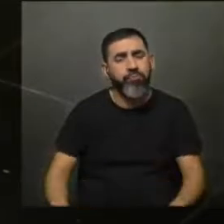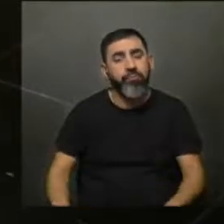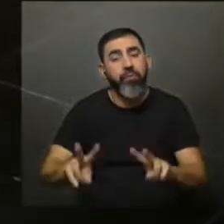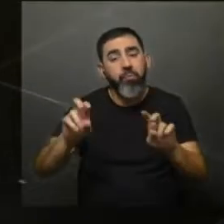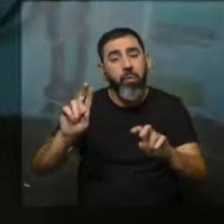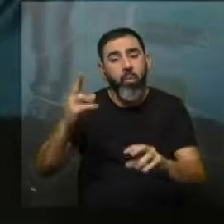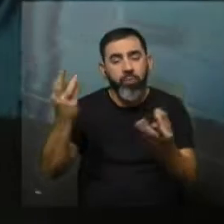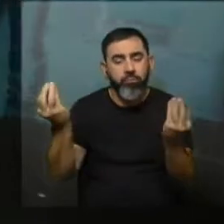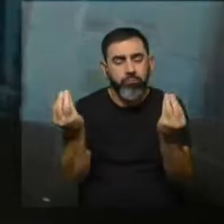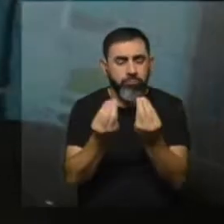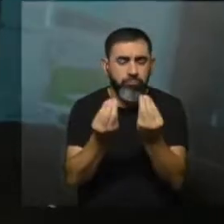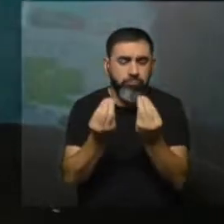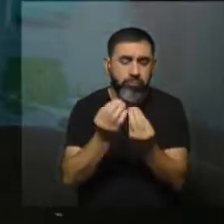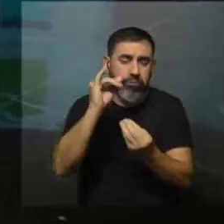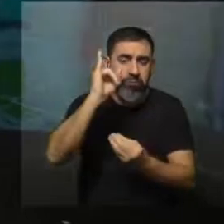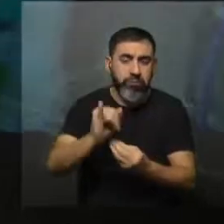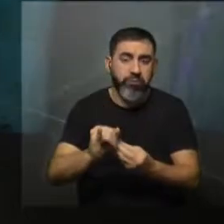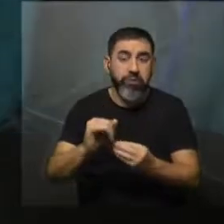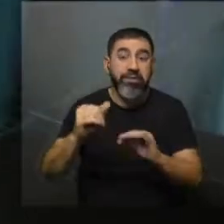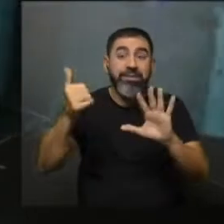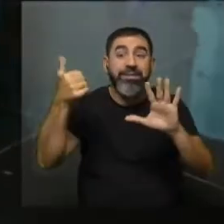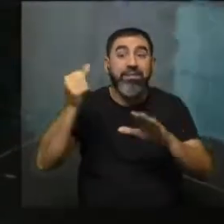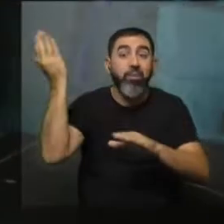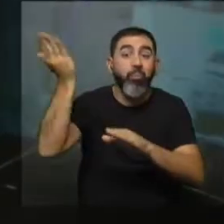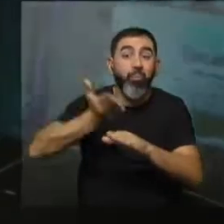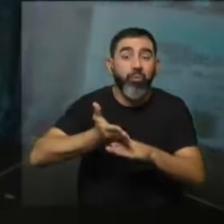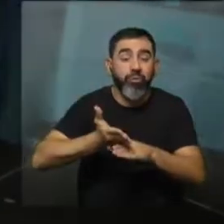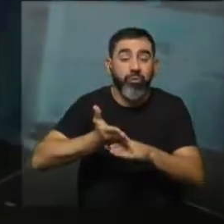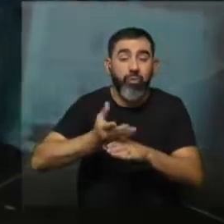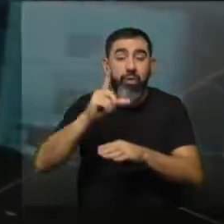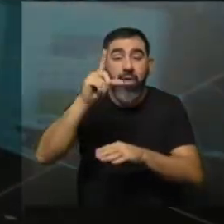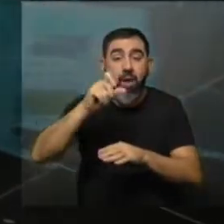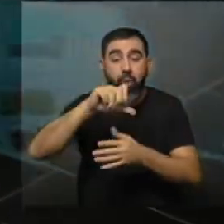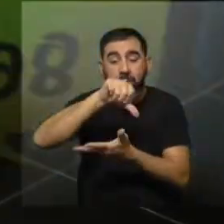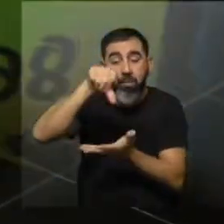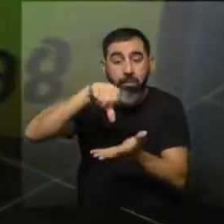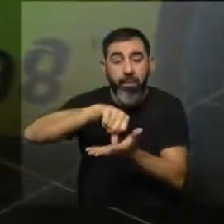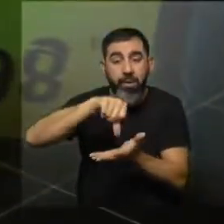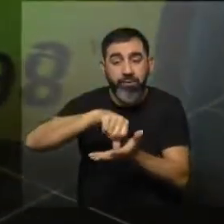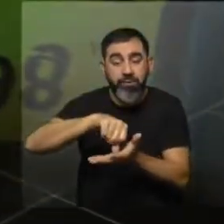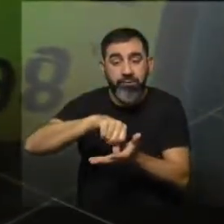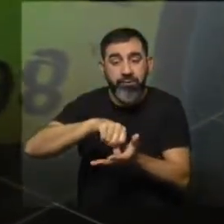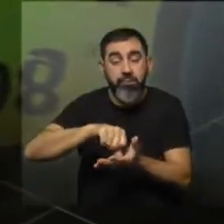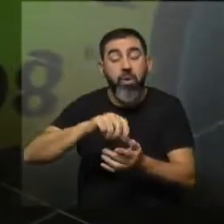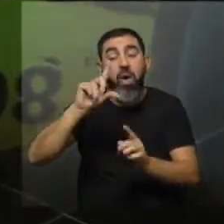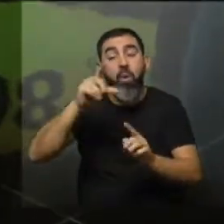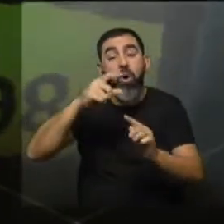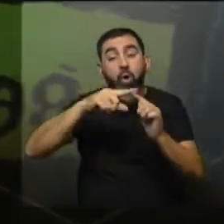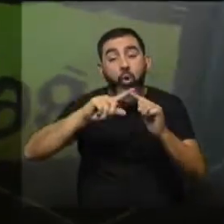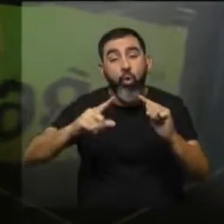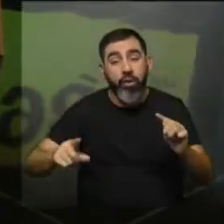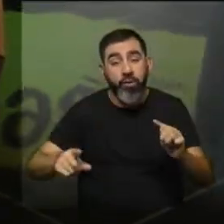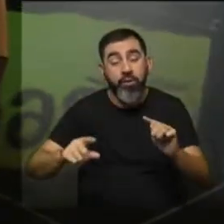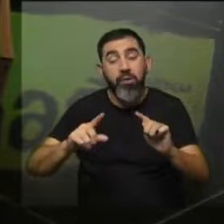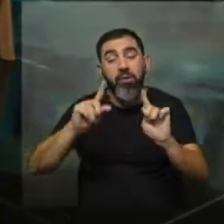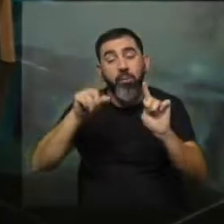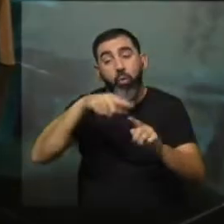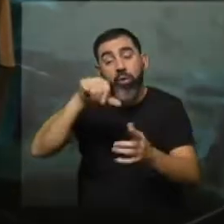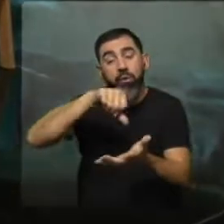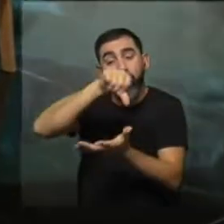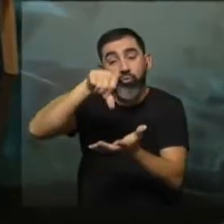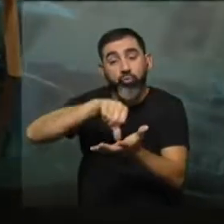Uruguay, muchísimas, porque es más del 60% del agua del país. Pero además de Aguas Corrientes, de la cuenca dependen otras